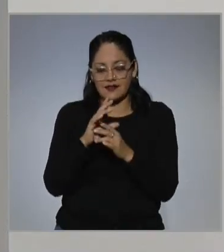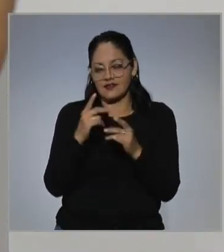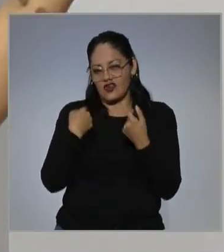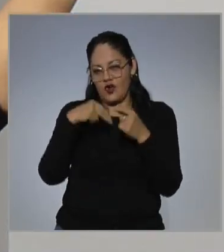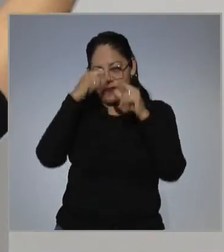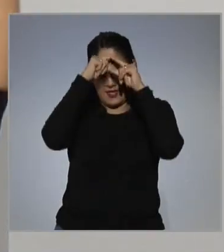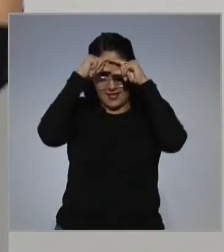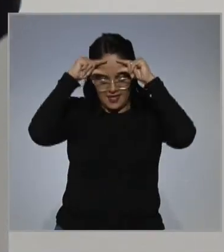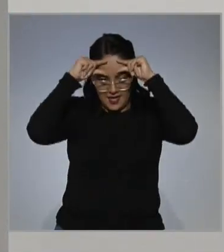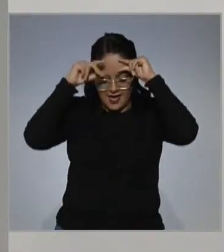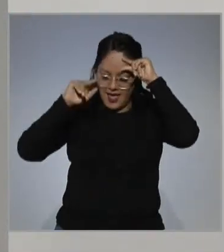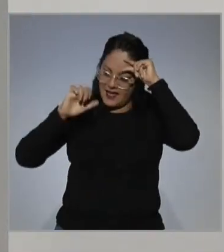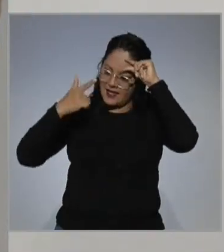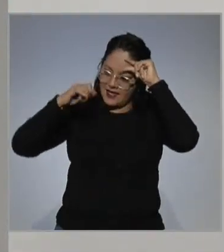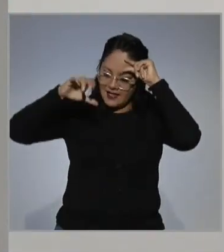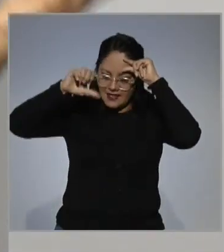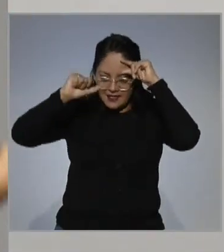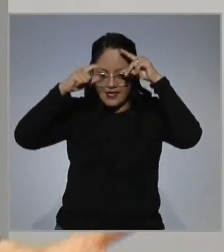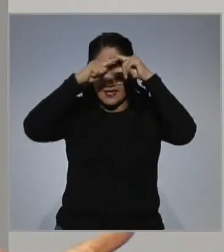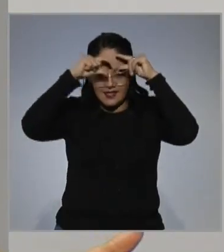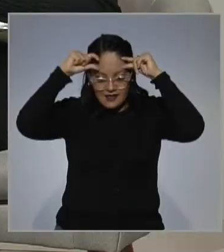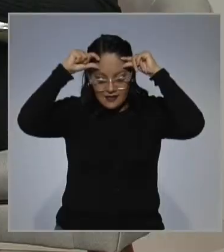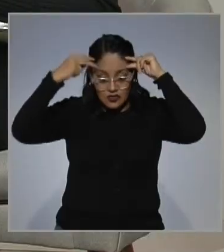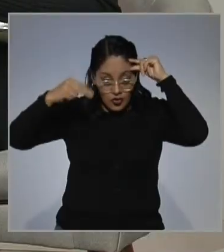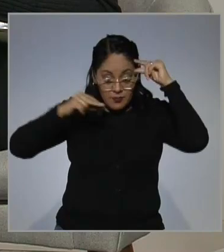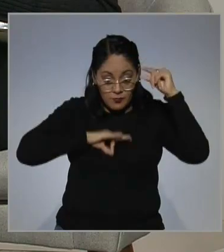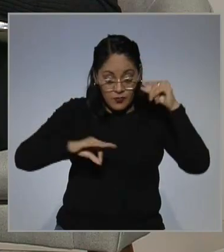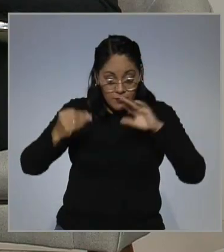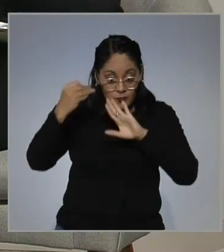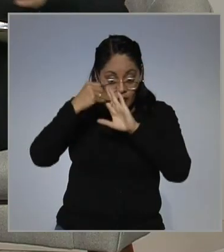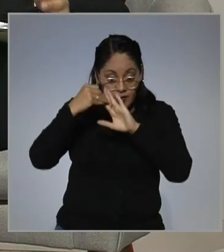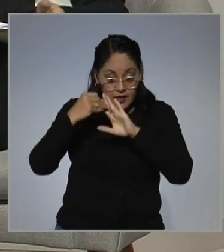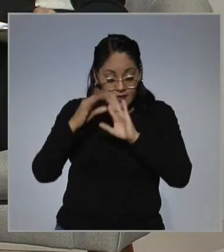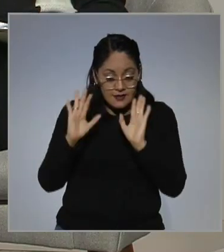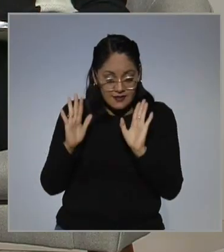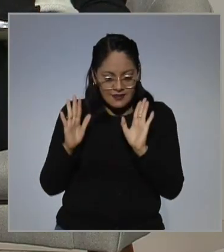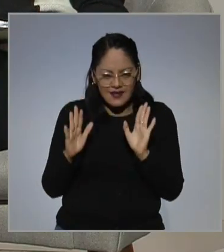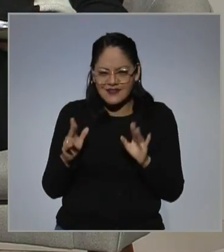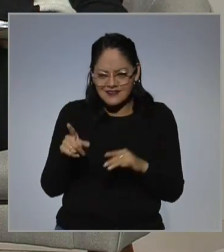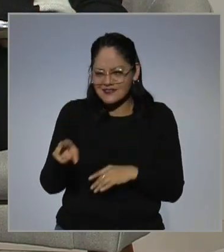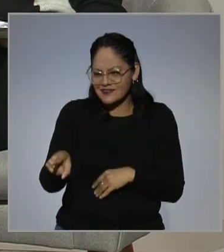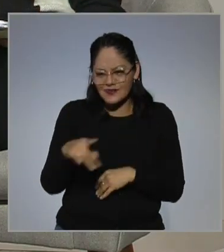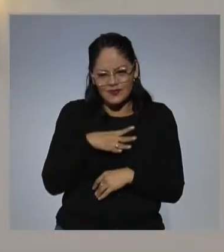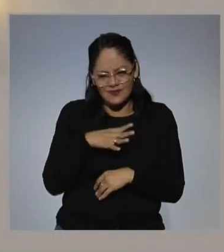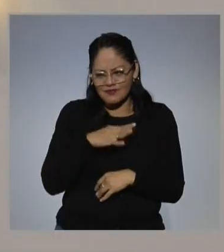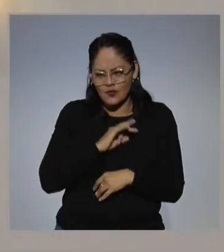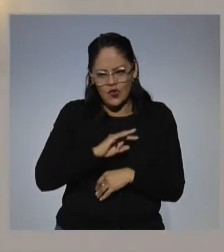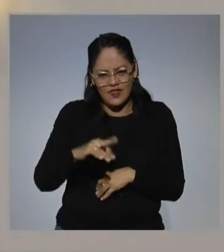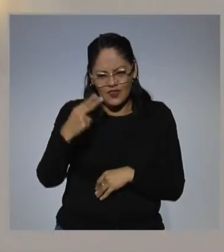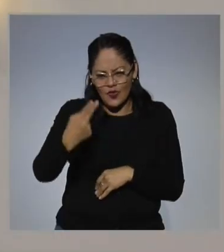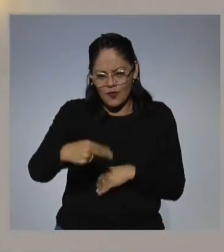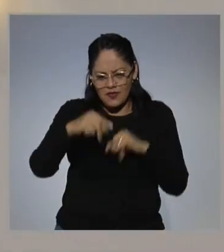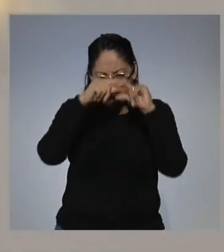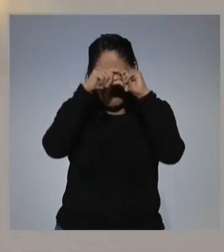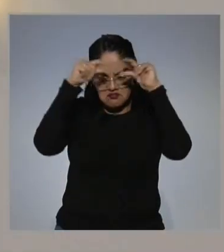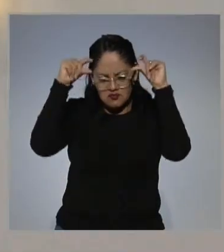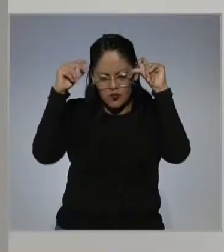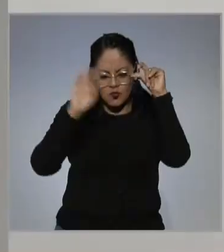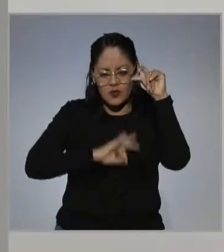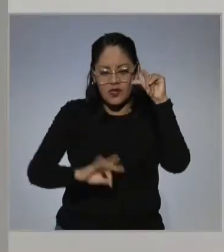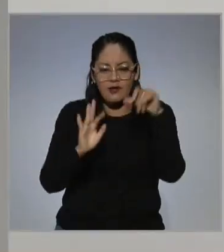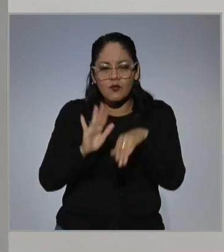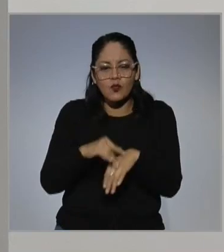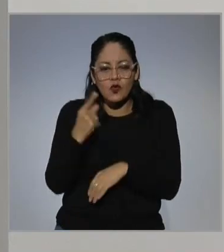Angélica, Excel. ¿Sí se vale? Sí. Aunque no estés claro, estás ahí. ¿Por qué? Porque la idea